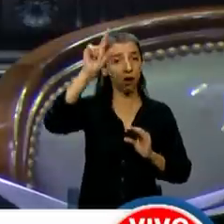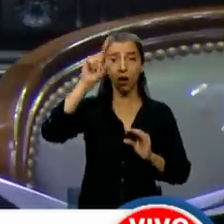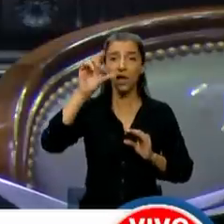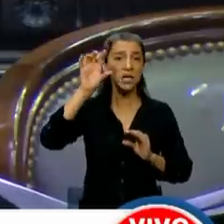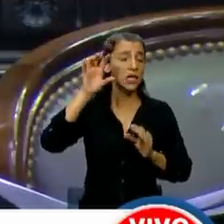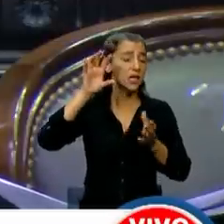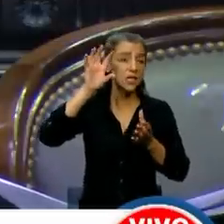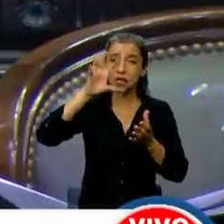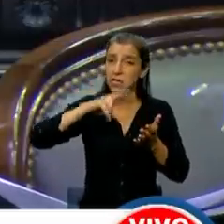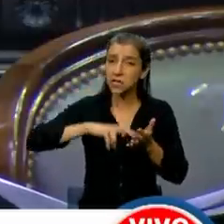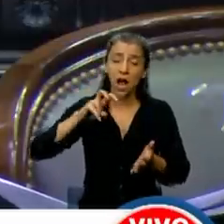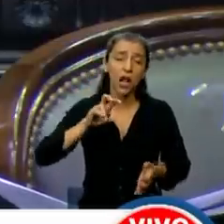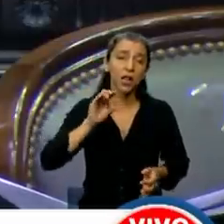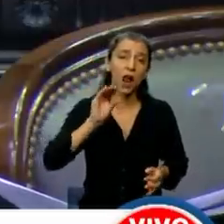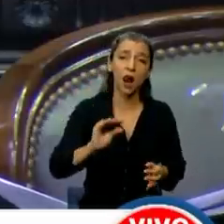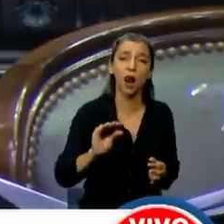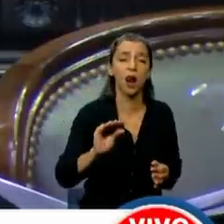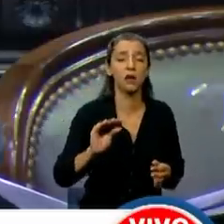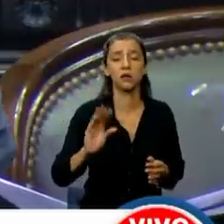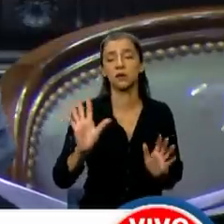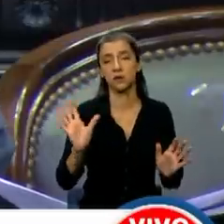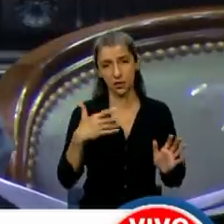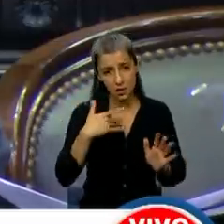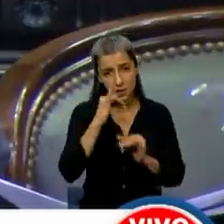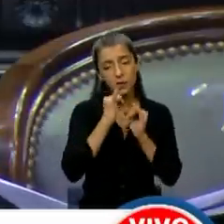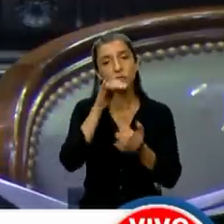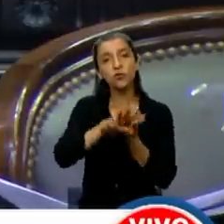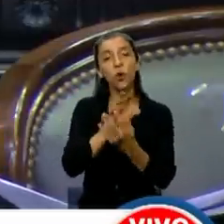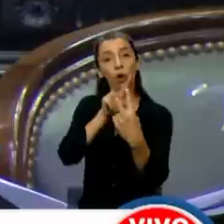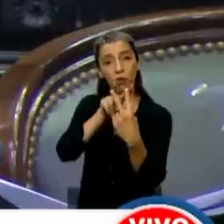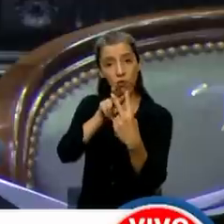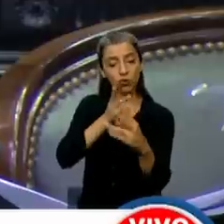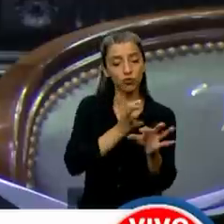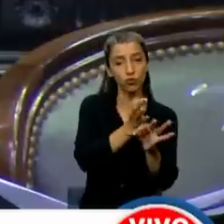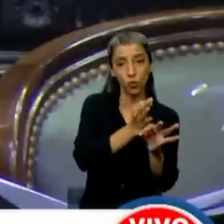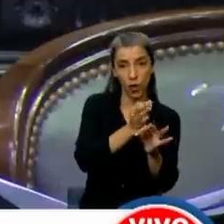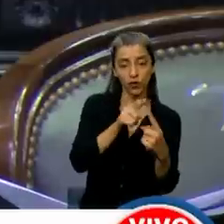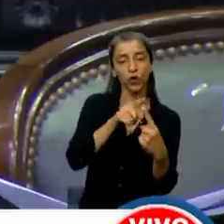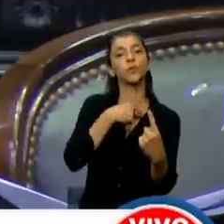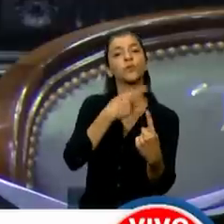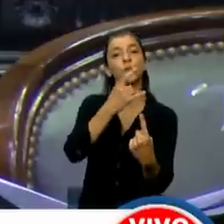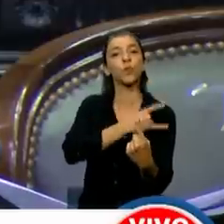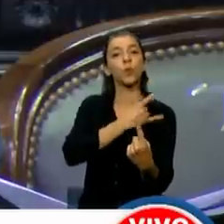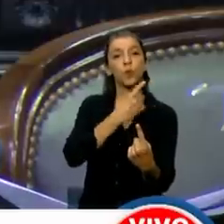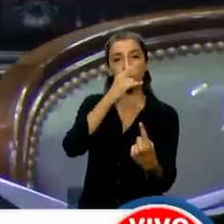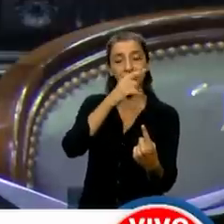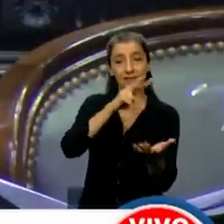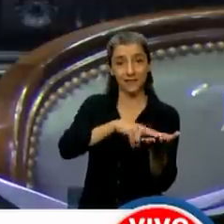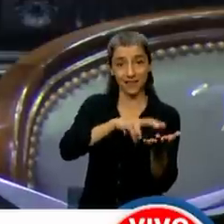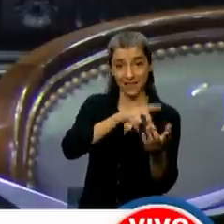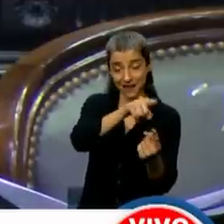he hablado de educación la universidad de salta un instituto